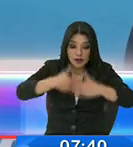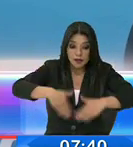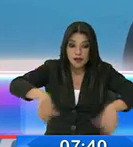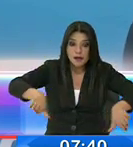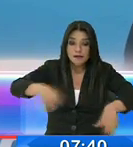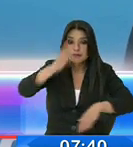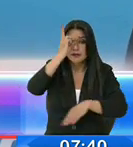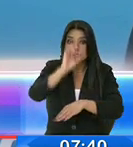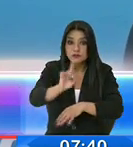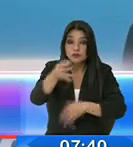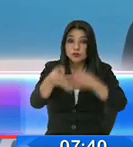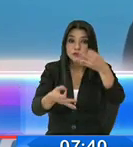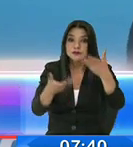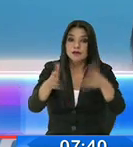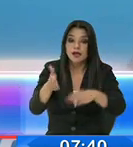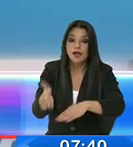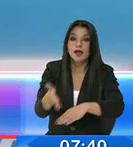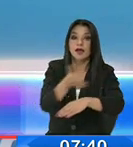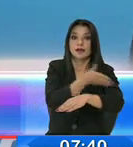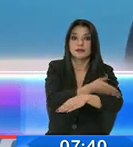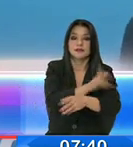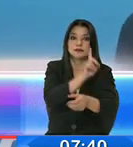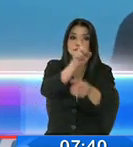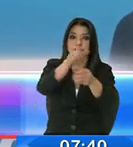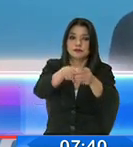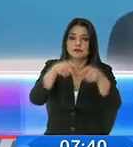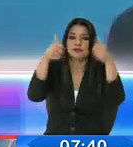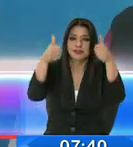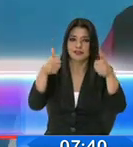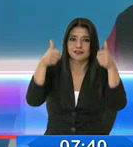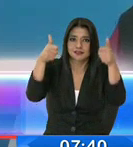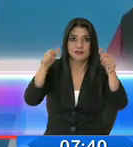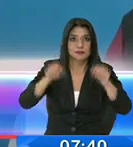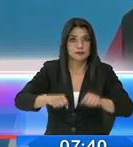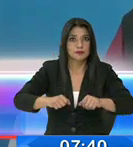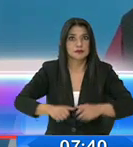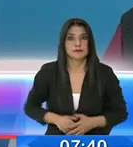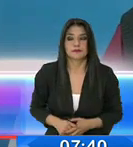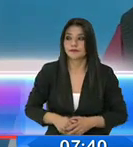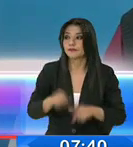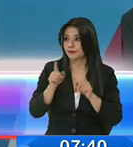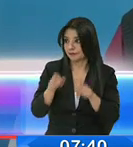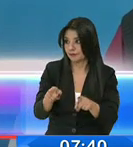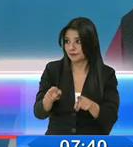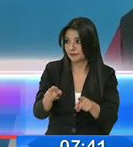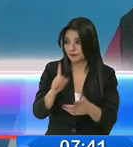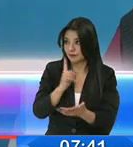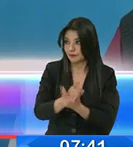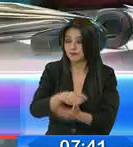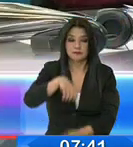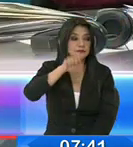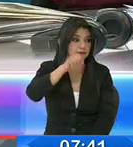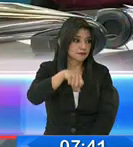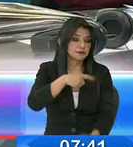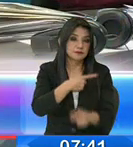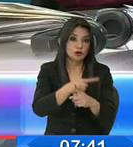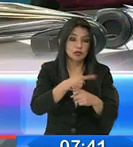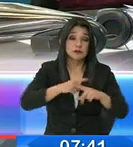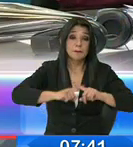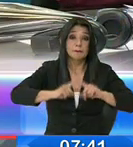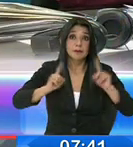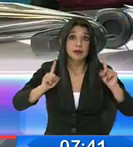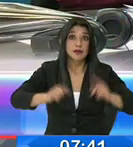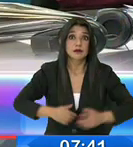sentencia ejecutoriada antes de la inscripción de las candidatas están apostando miguel pero como le digo